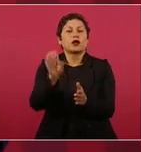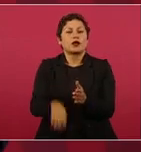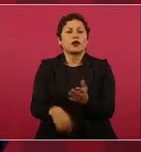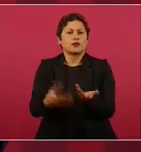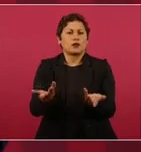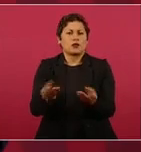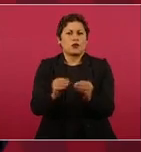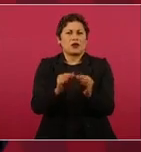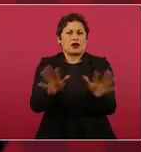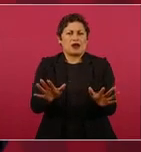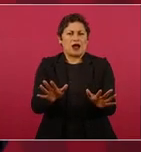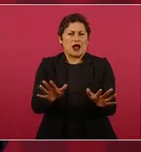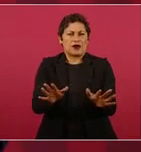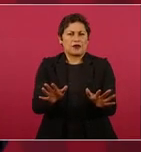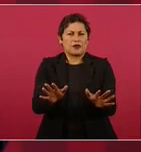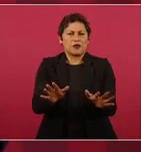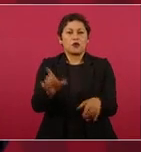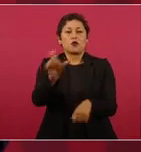esta interrupción